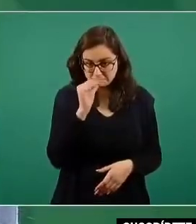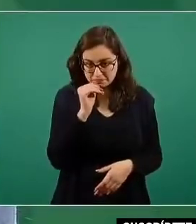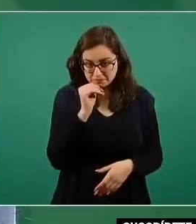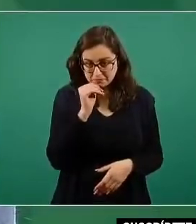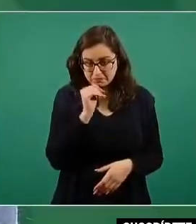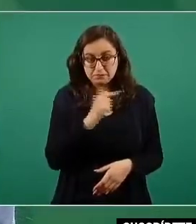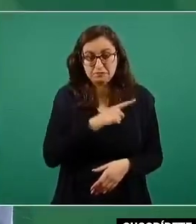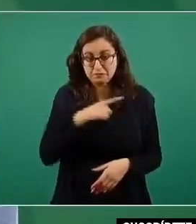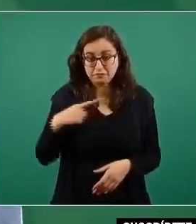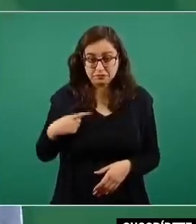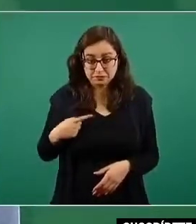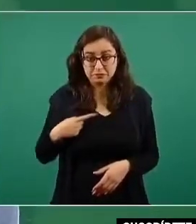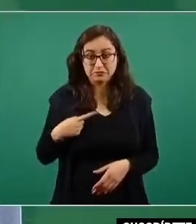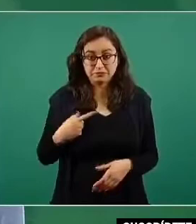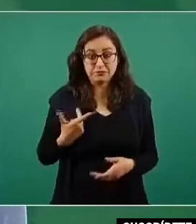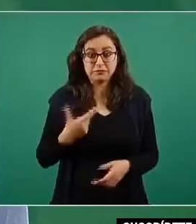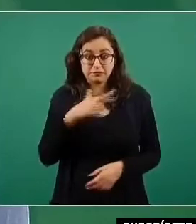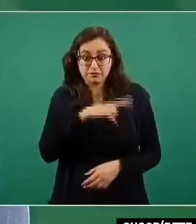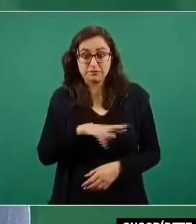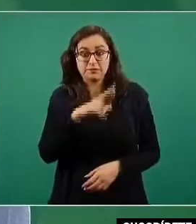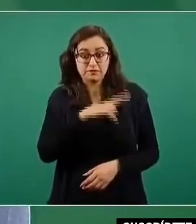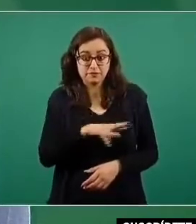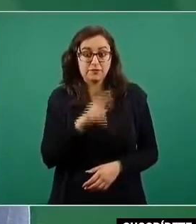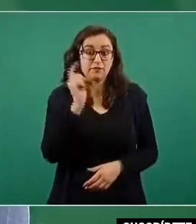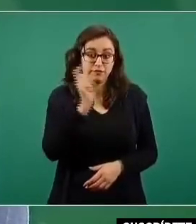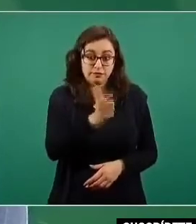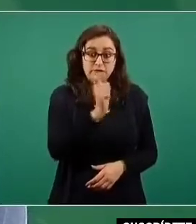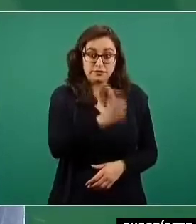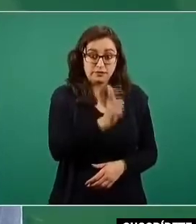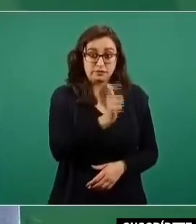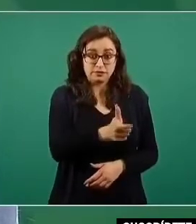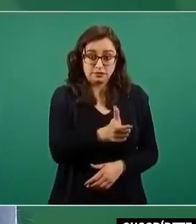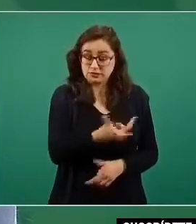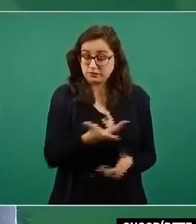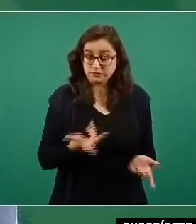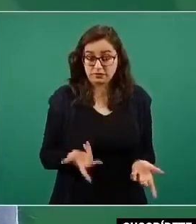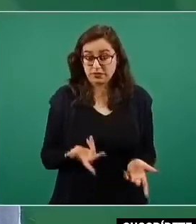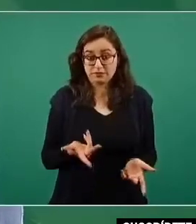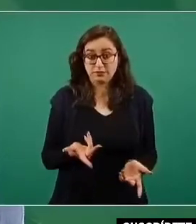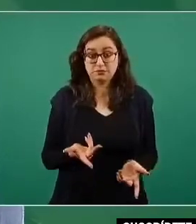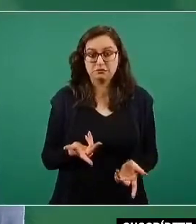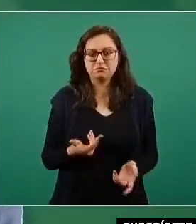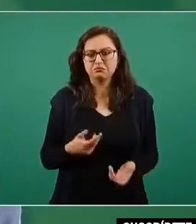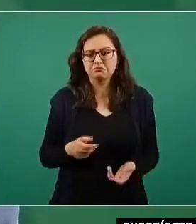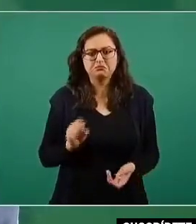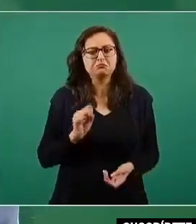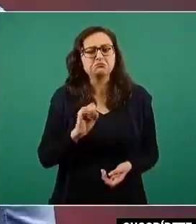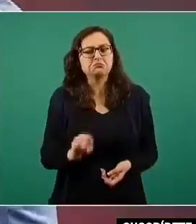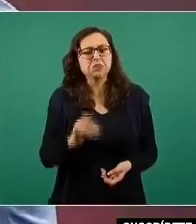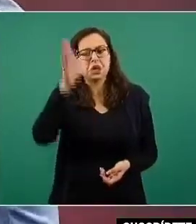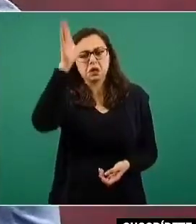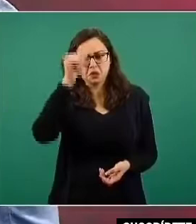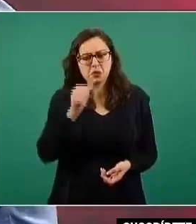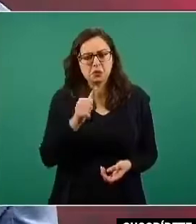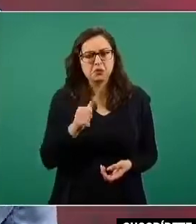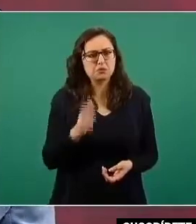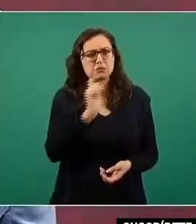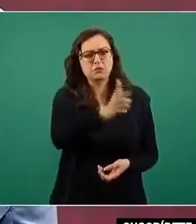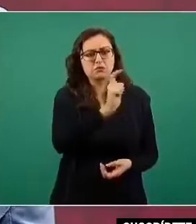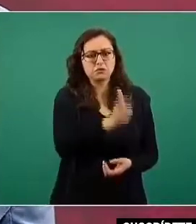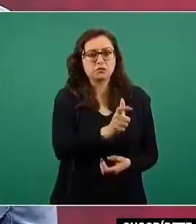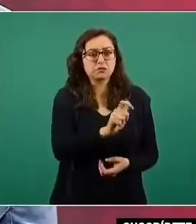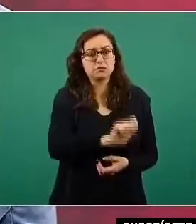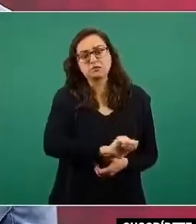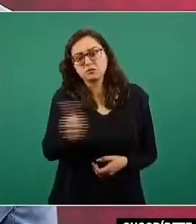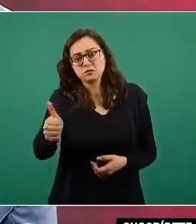uso personal, es decir, fuera de hospitales, son por renta. Hay quien de plano lo compra,